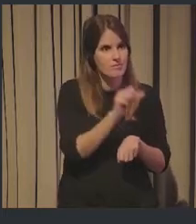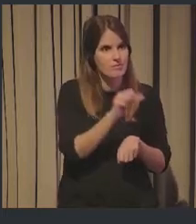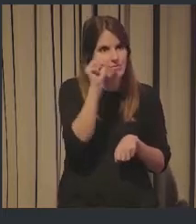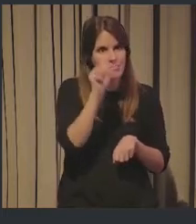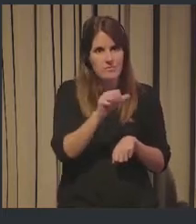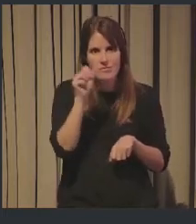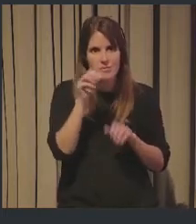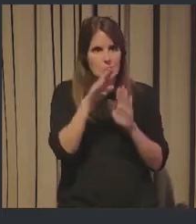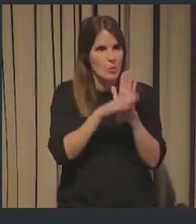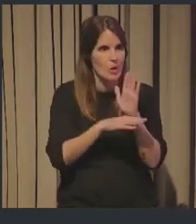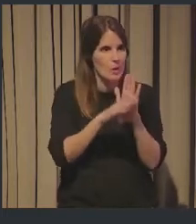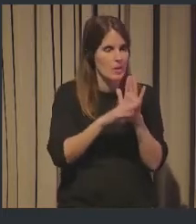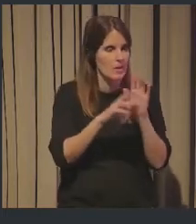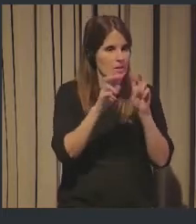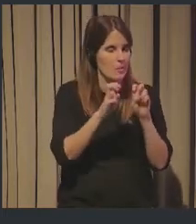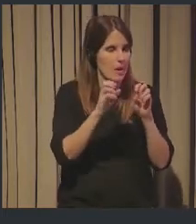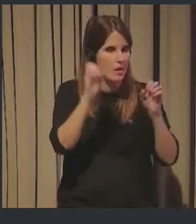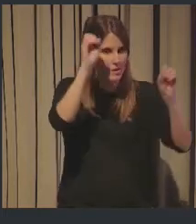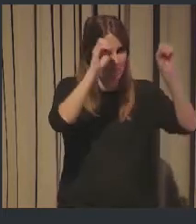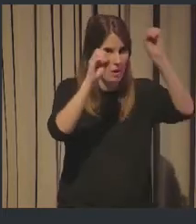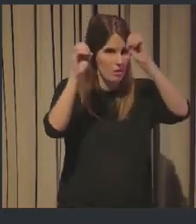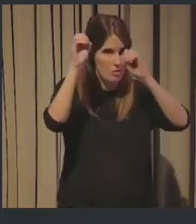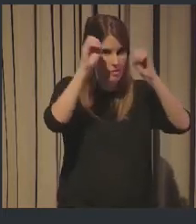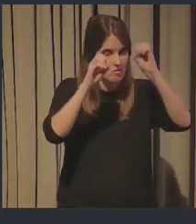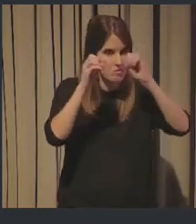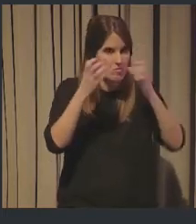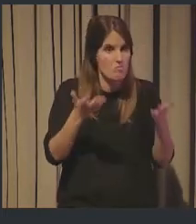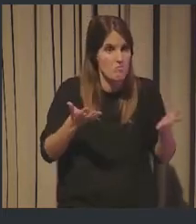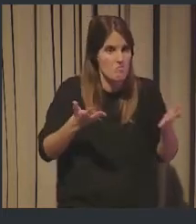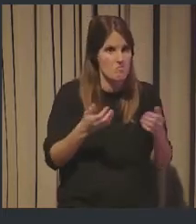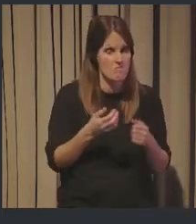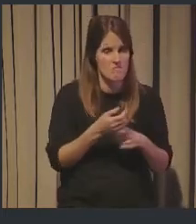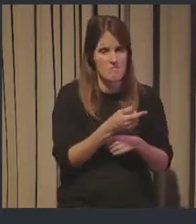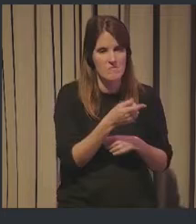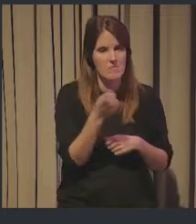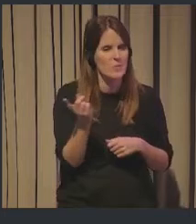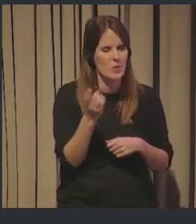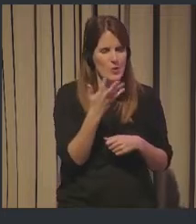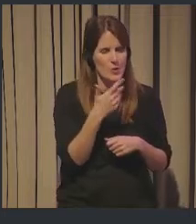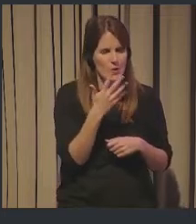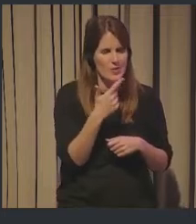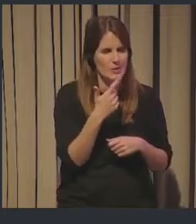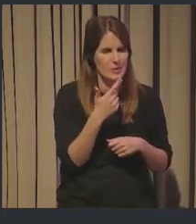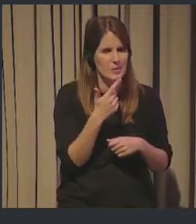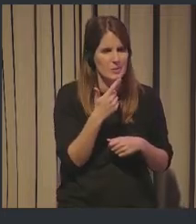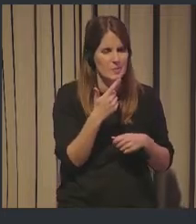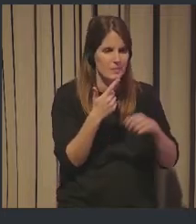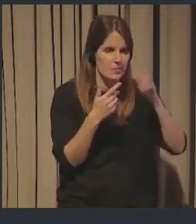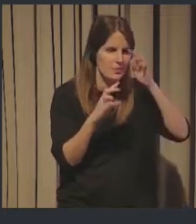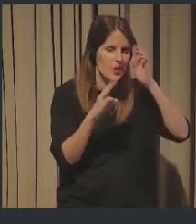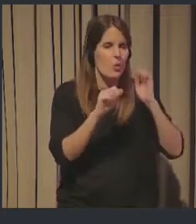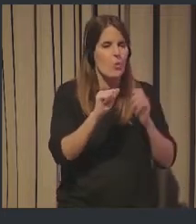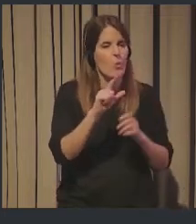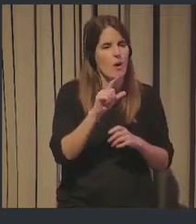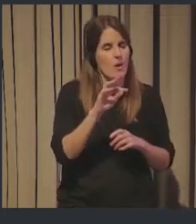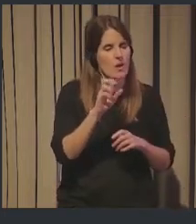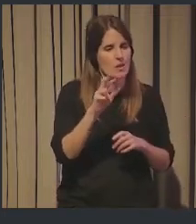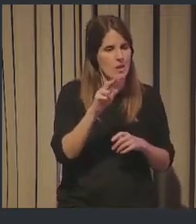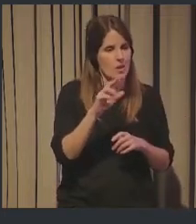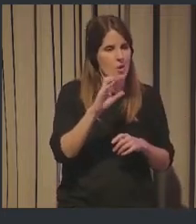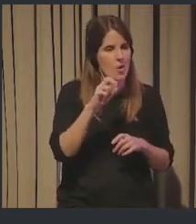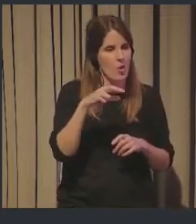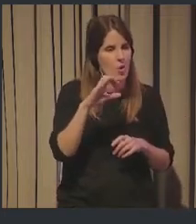estos programas y no estaba pasando nada. No sé si conocéis al Walter Cronkite, el